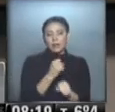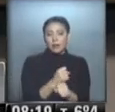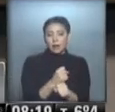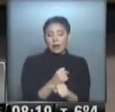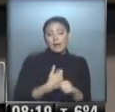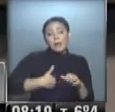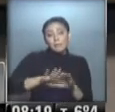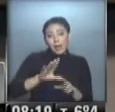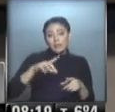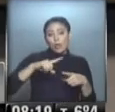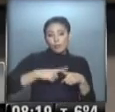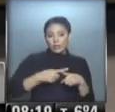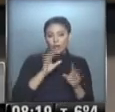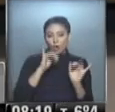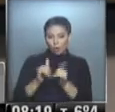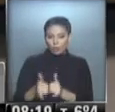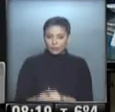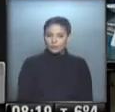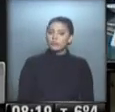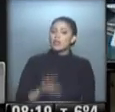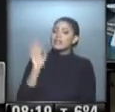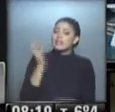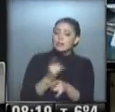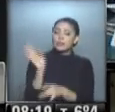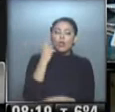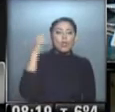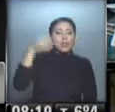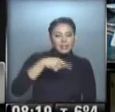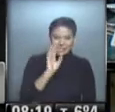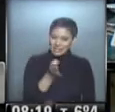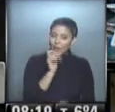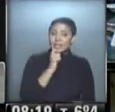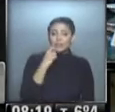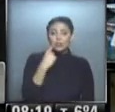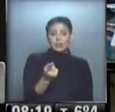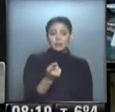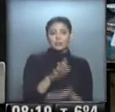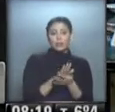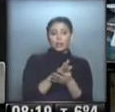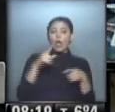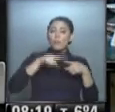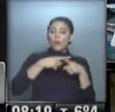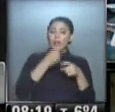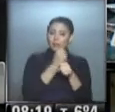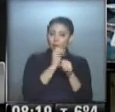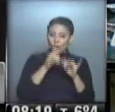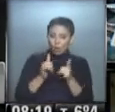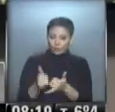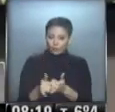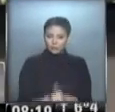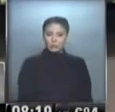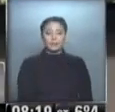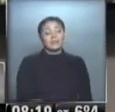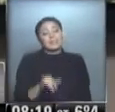y en particular la política de jóvenes. Es decir, en todos los casos los intendentes saben de qué estamos hablando cuando hablamos de políticas de empleo juvenil. Y sí,